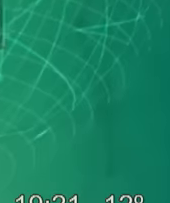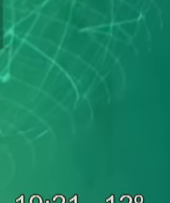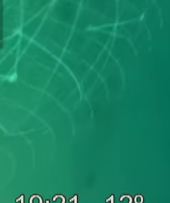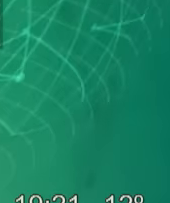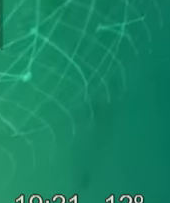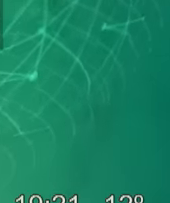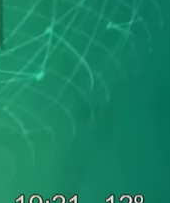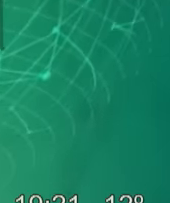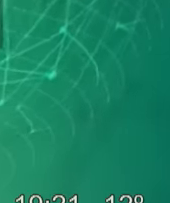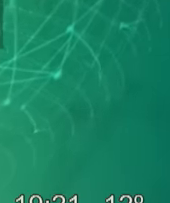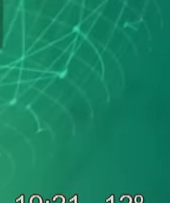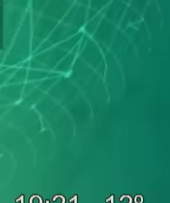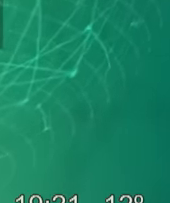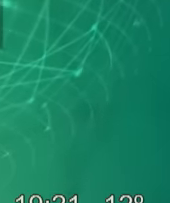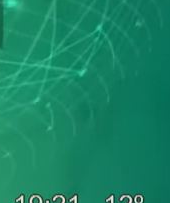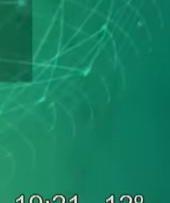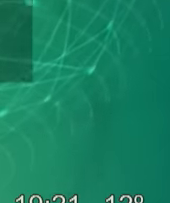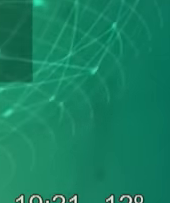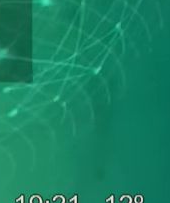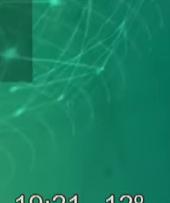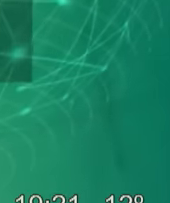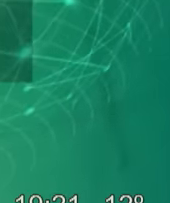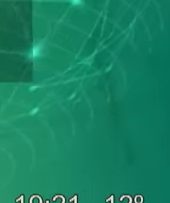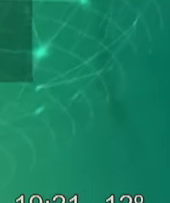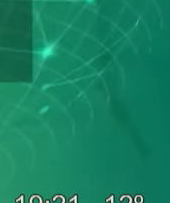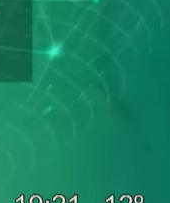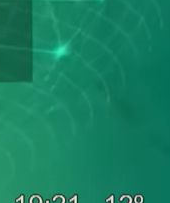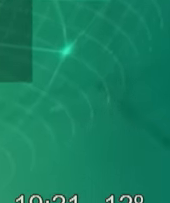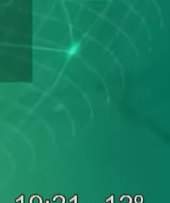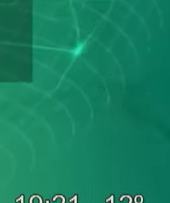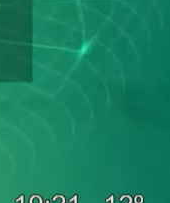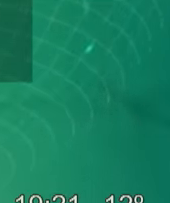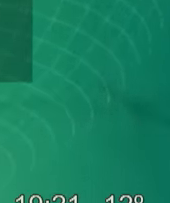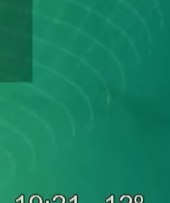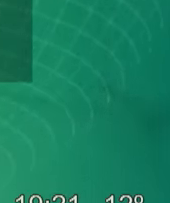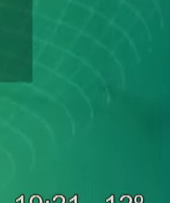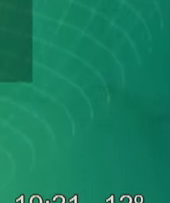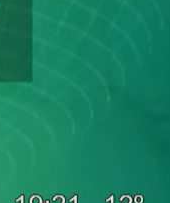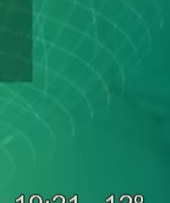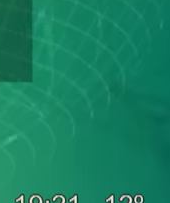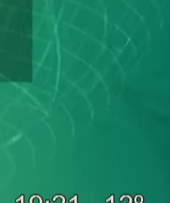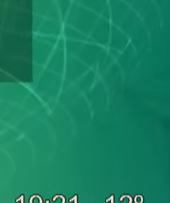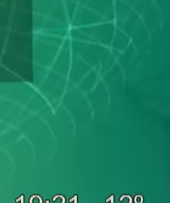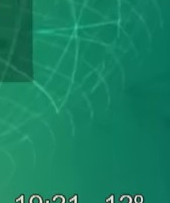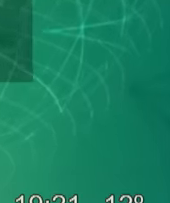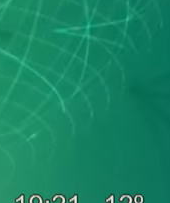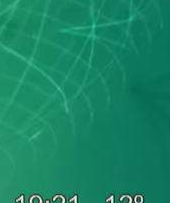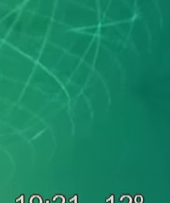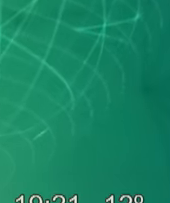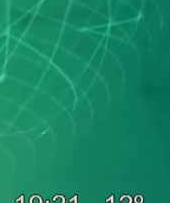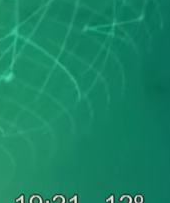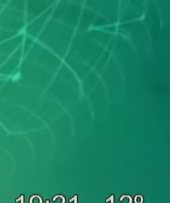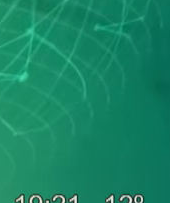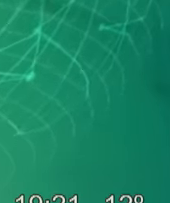Sí, claro, pero a mí, cuando se sepa la investigación... Maciel no zafa, mandando tarjeta a vos, no zafa.